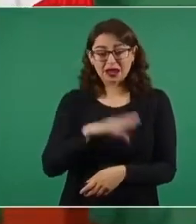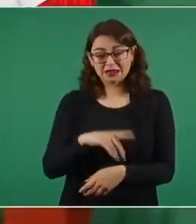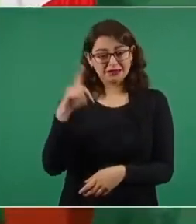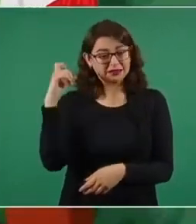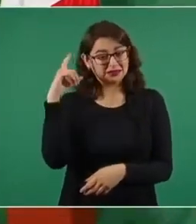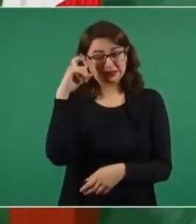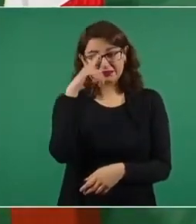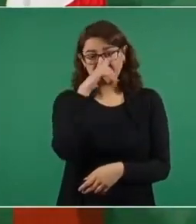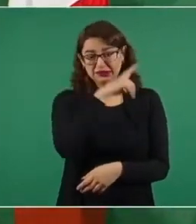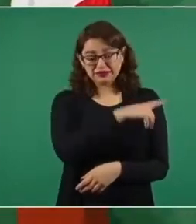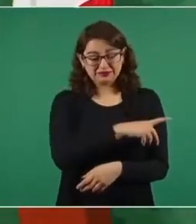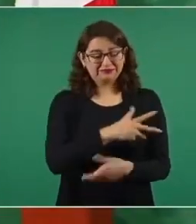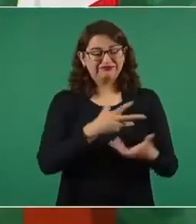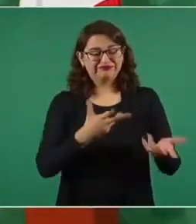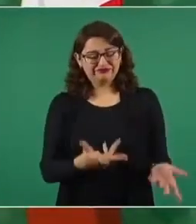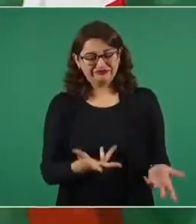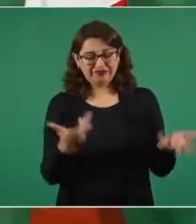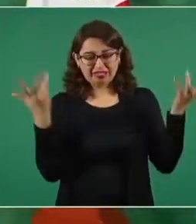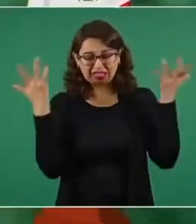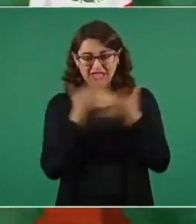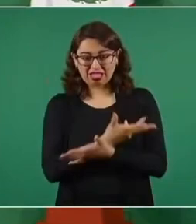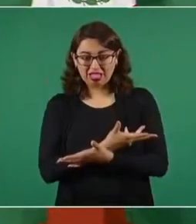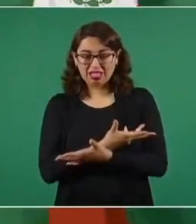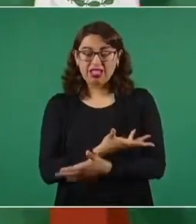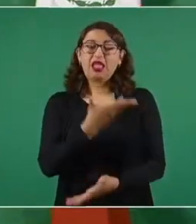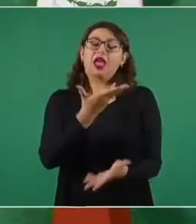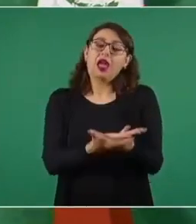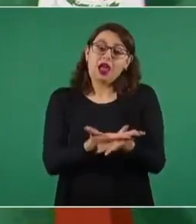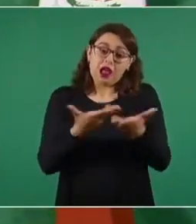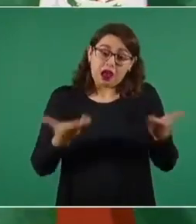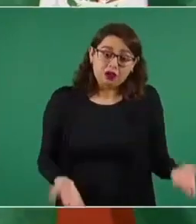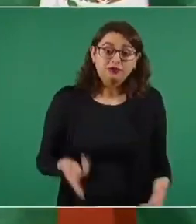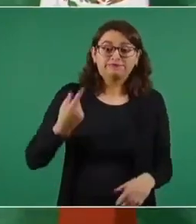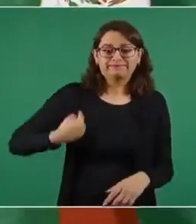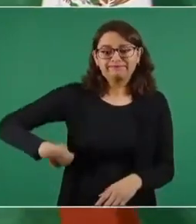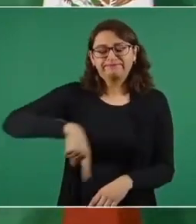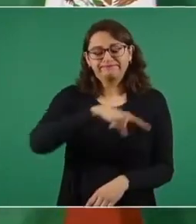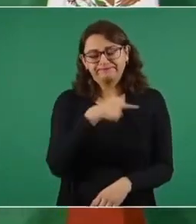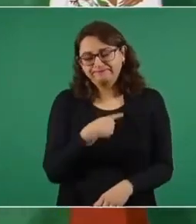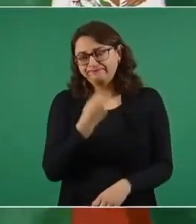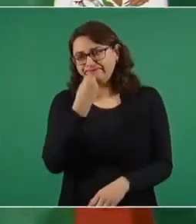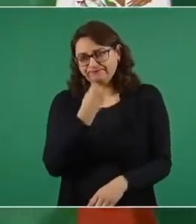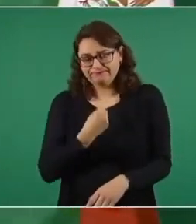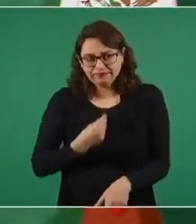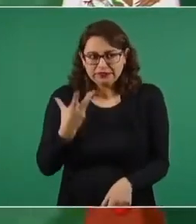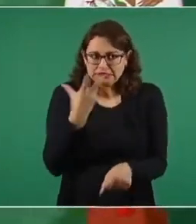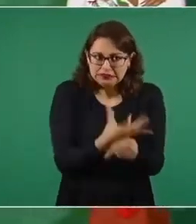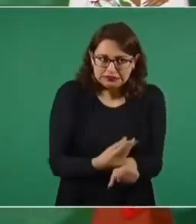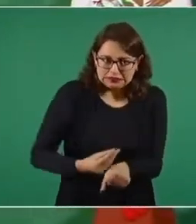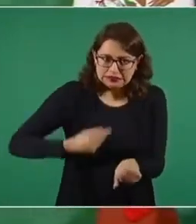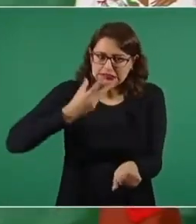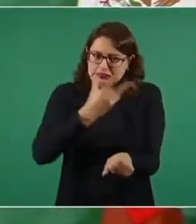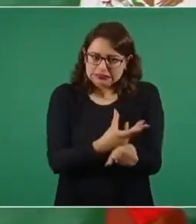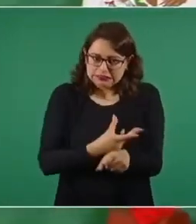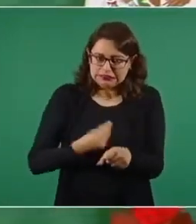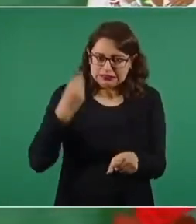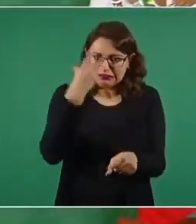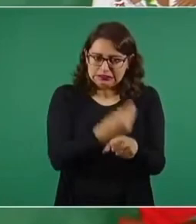Y ahora se está haciendo todo un esfuerzo para ver cómo se logra un acuerdo